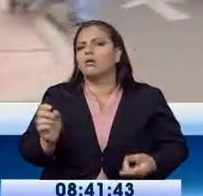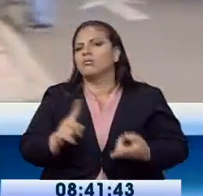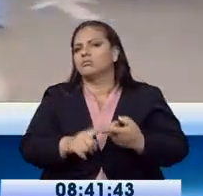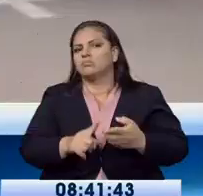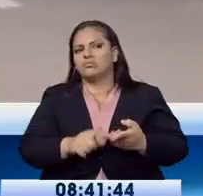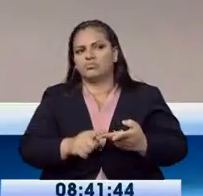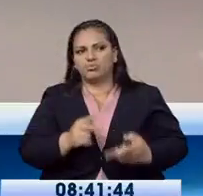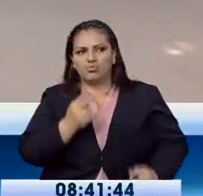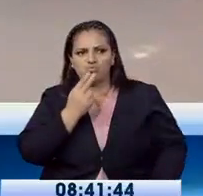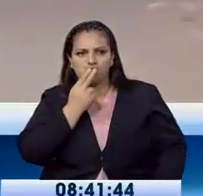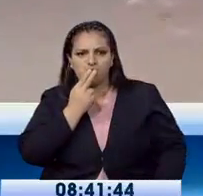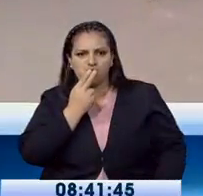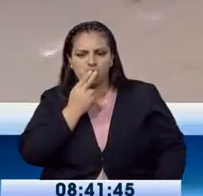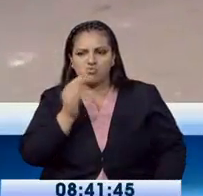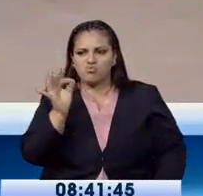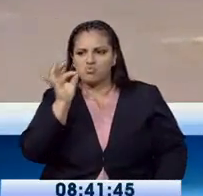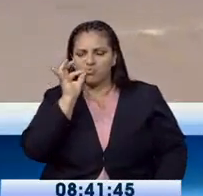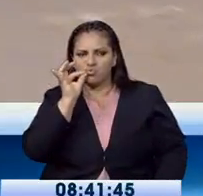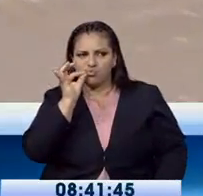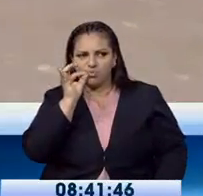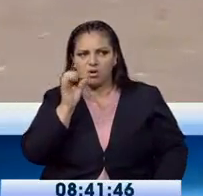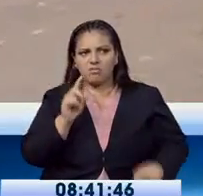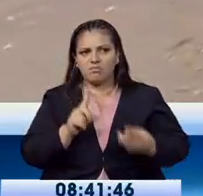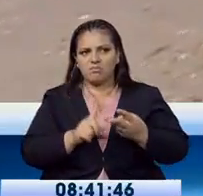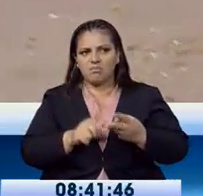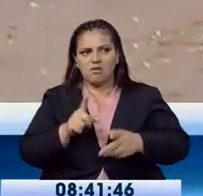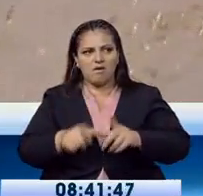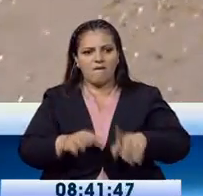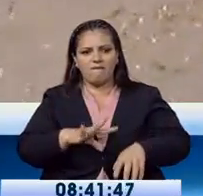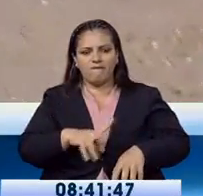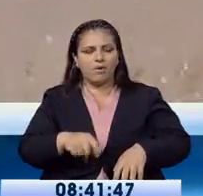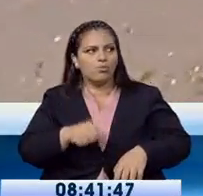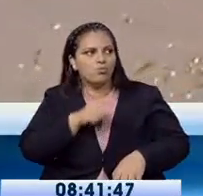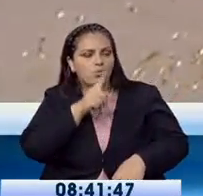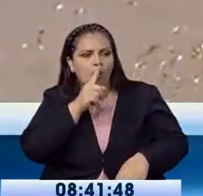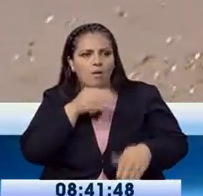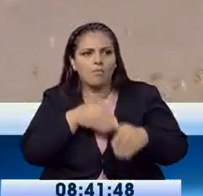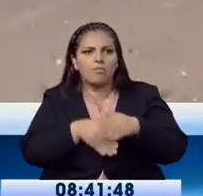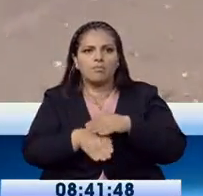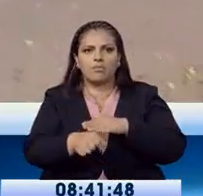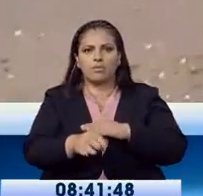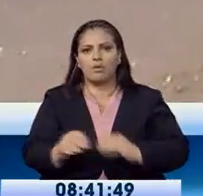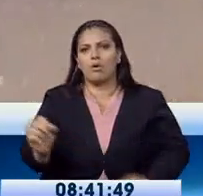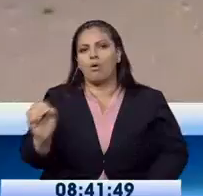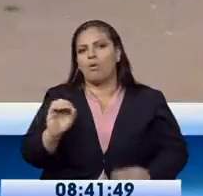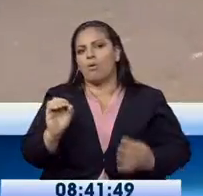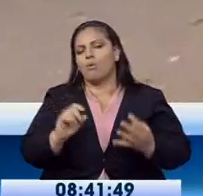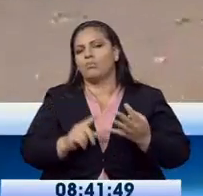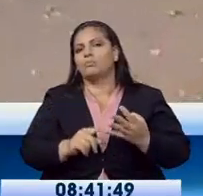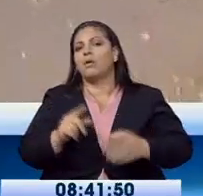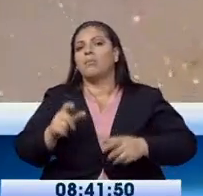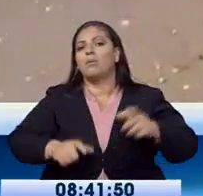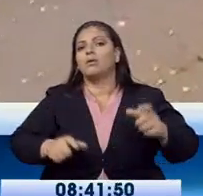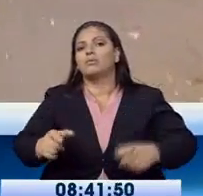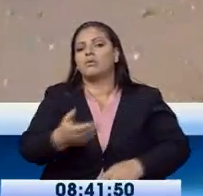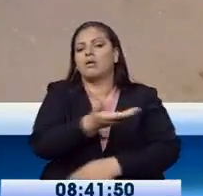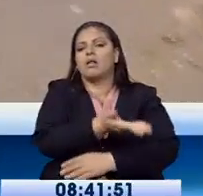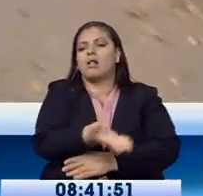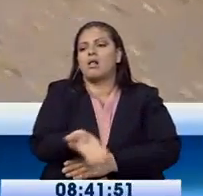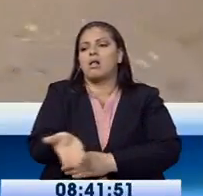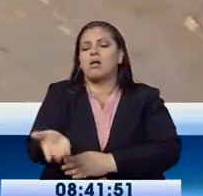guarida de delincuentes y también en albergues de personas que viven en situación de